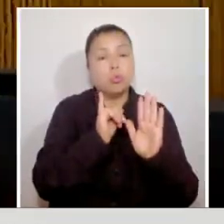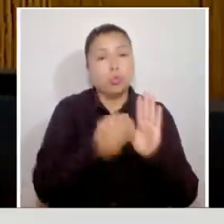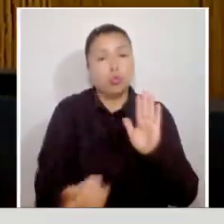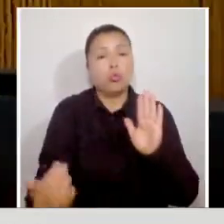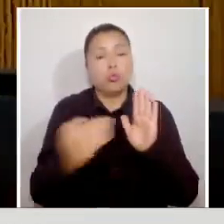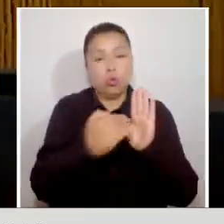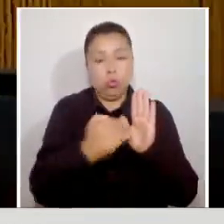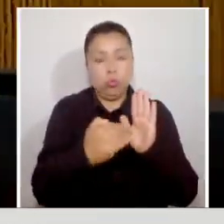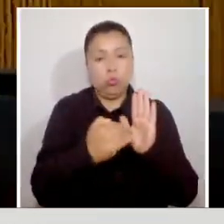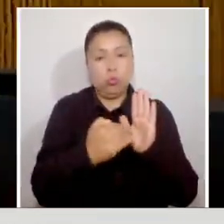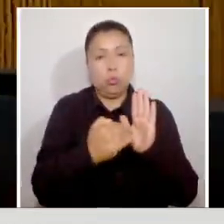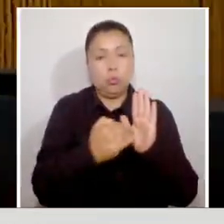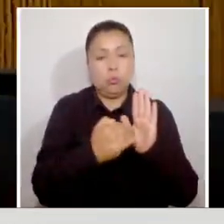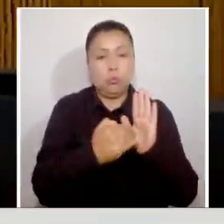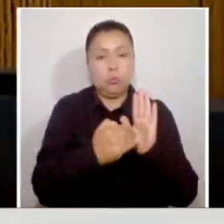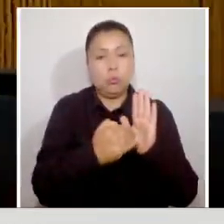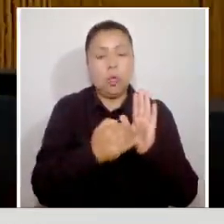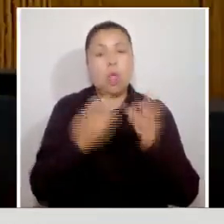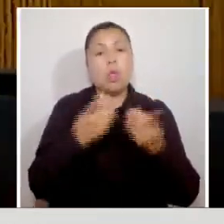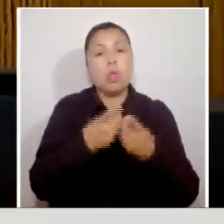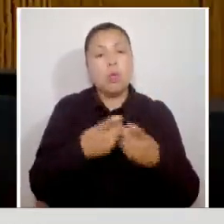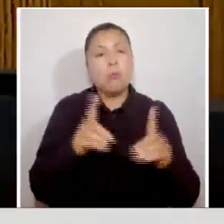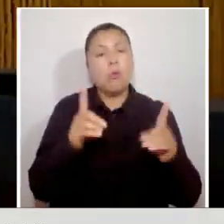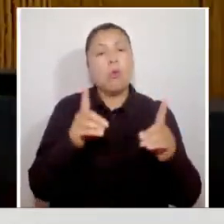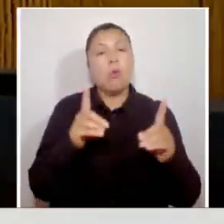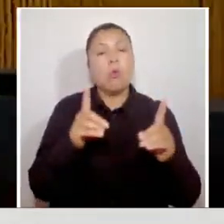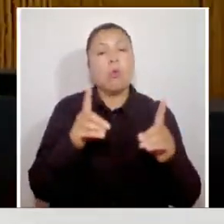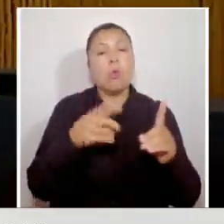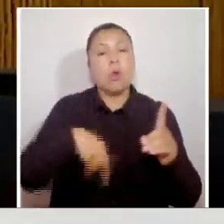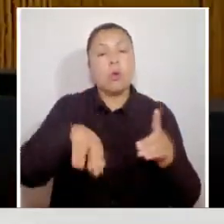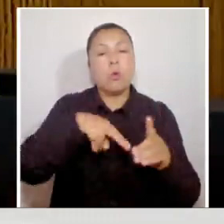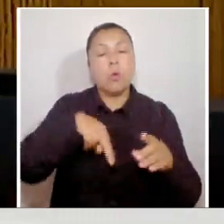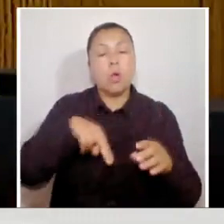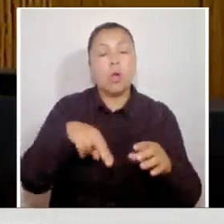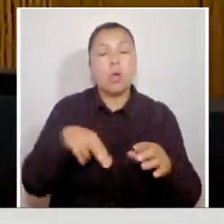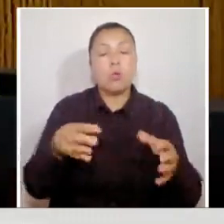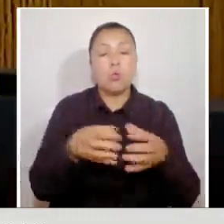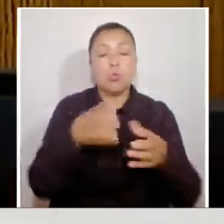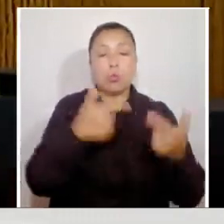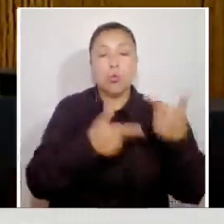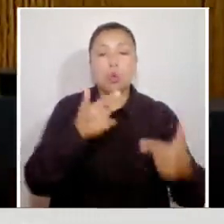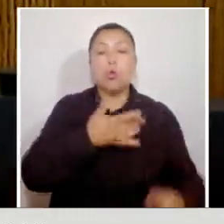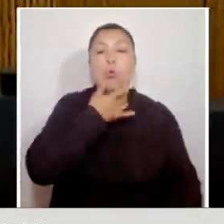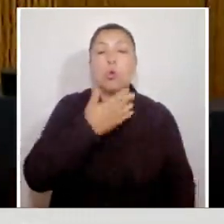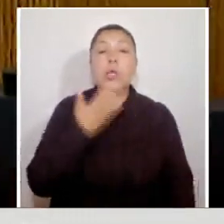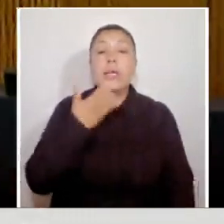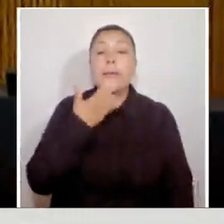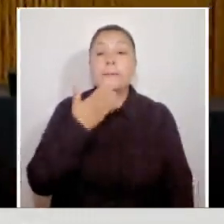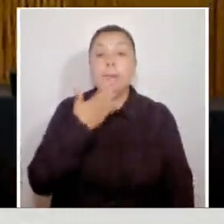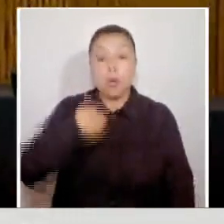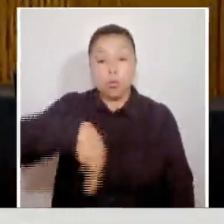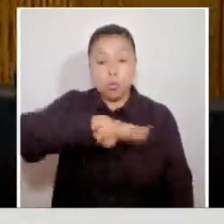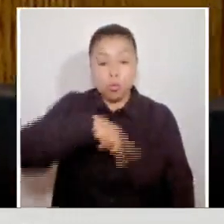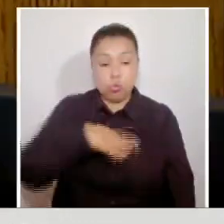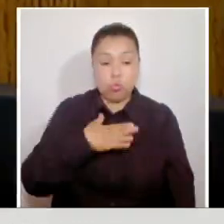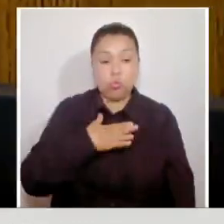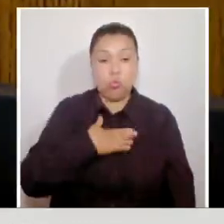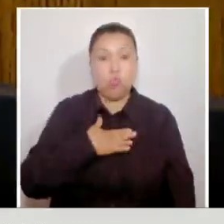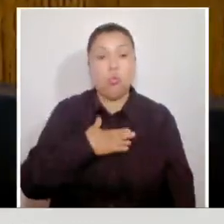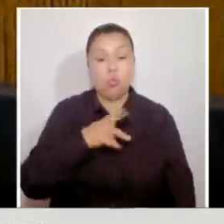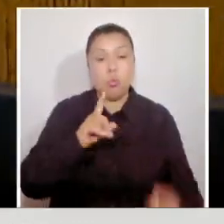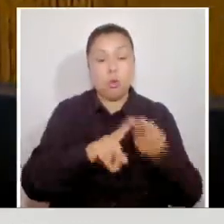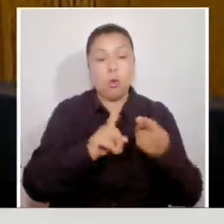como demócratas Y por cierto desde nuestra bancada porque también somos parte de esta comisión y